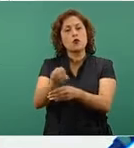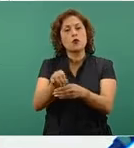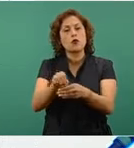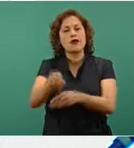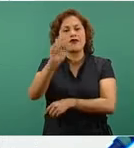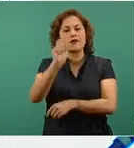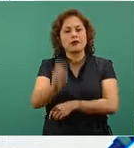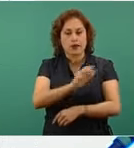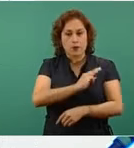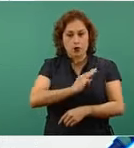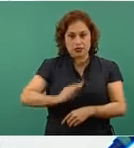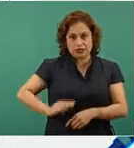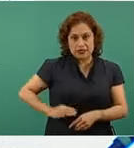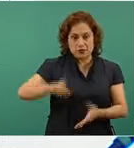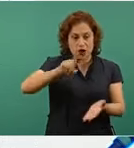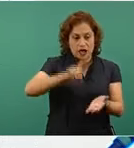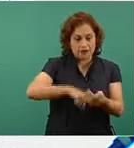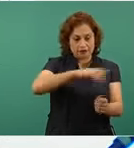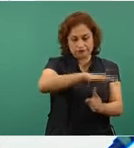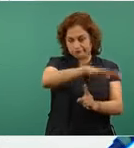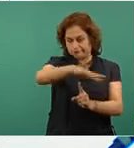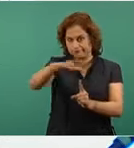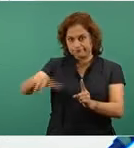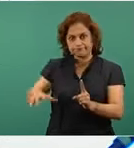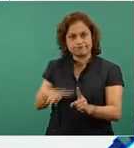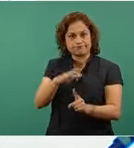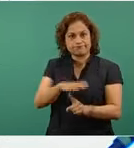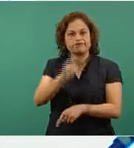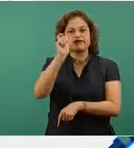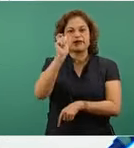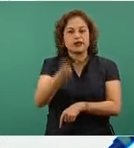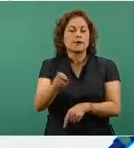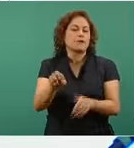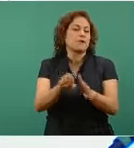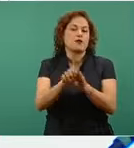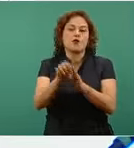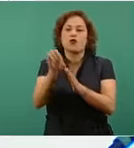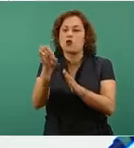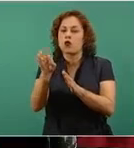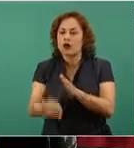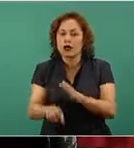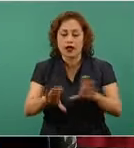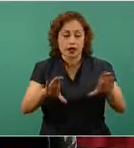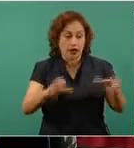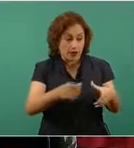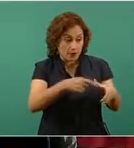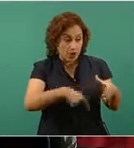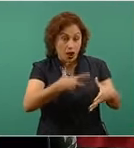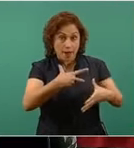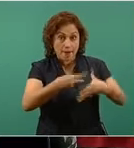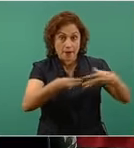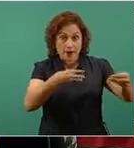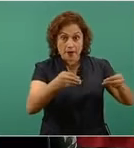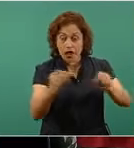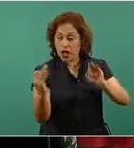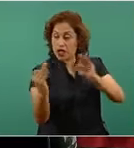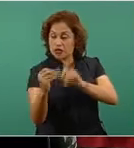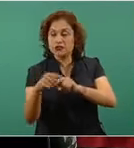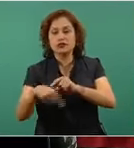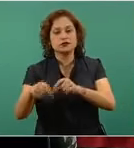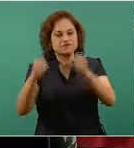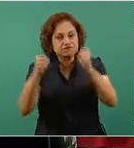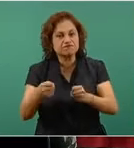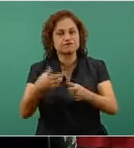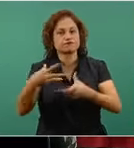lo que quiere decir es que cuando un municipio sube, sus vecinos suben los índices epidémicos. Y la región donde esto se ha